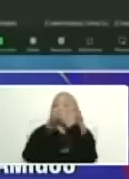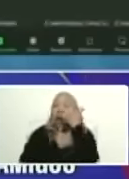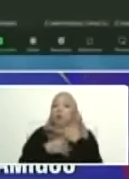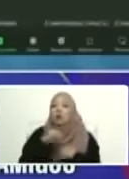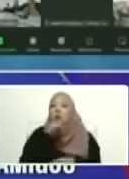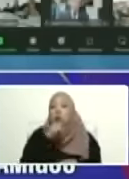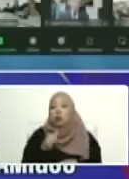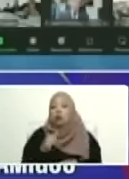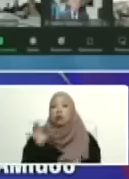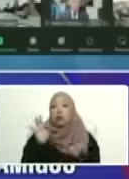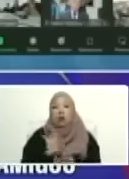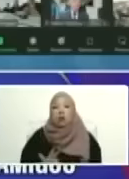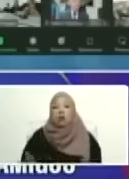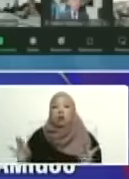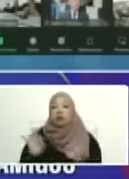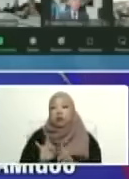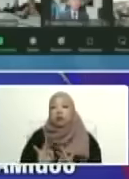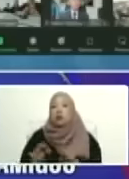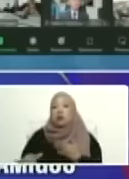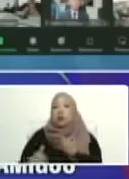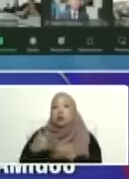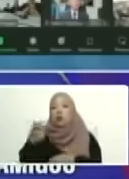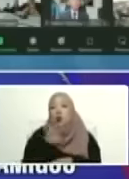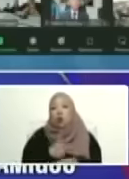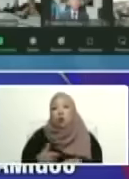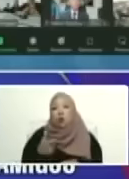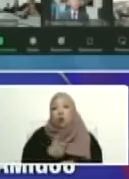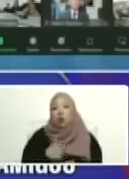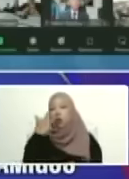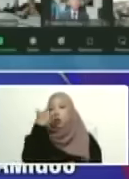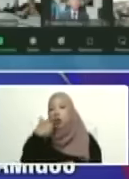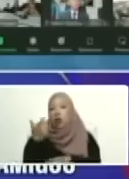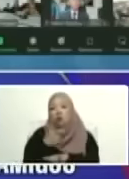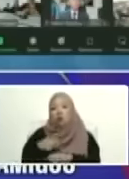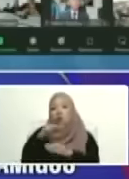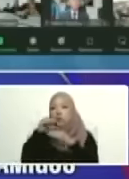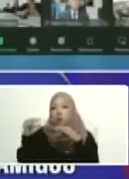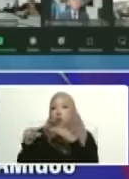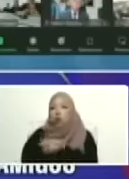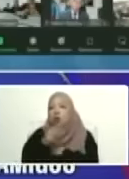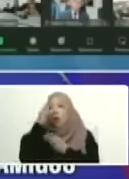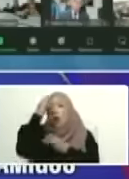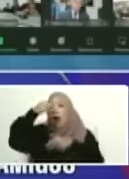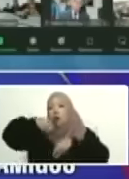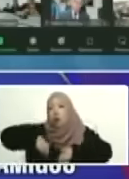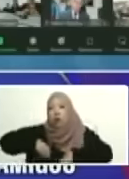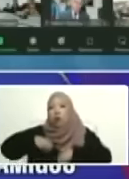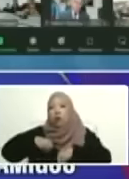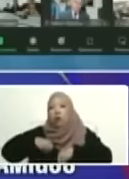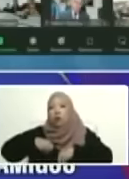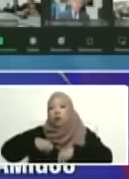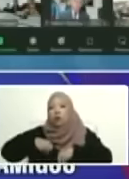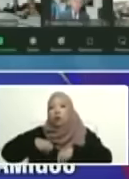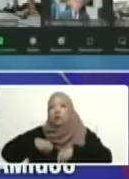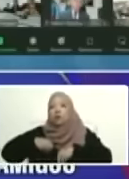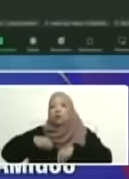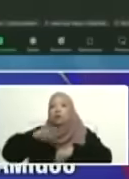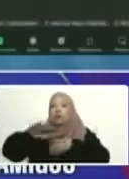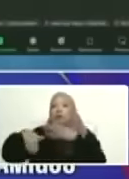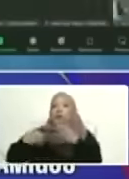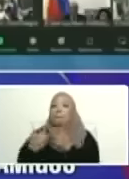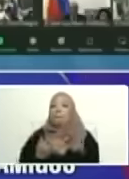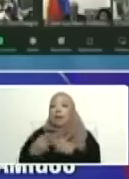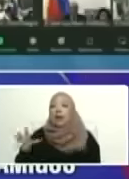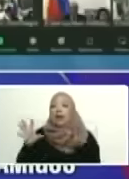desconocer a través de su gobierno pelele de Guyana el Acuerdo de Ginebra y de llevarlo de